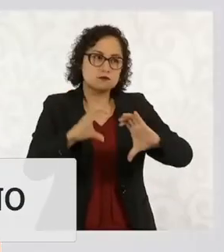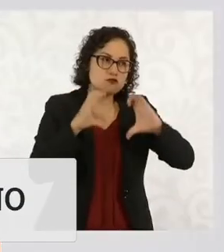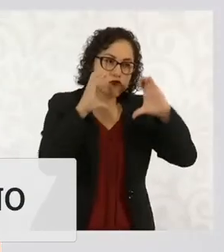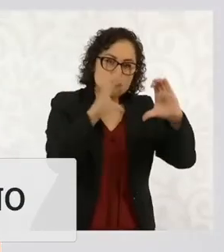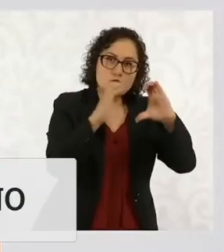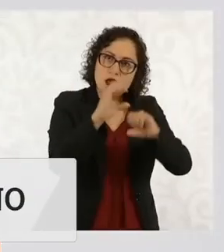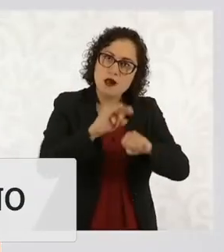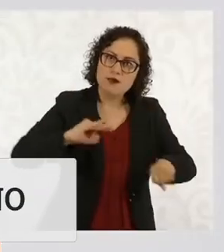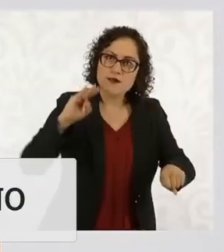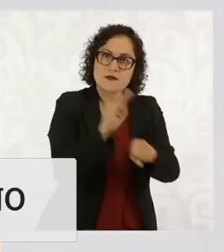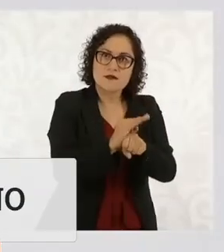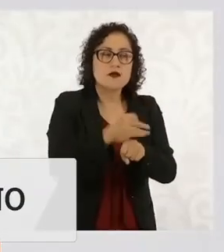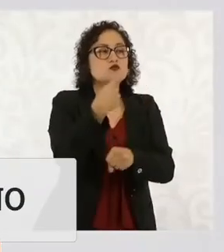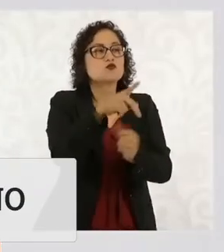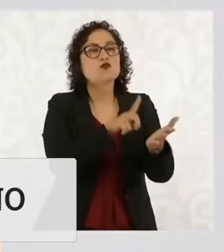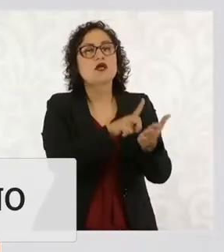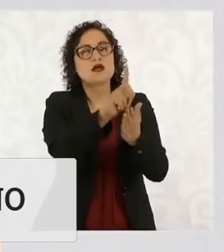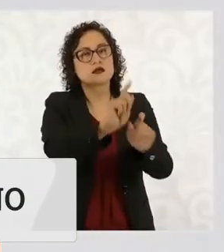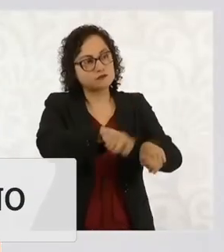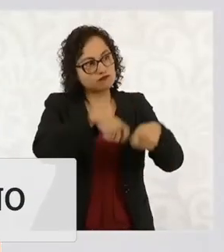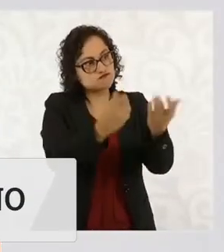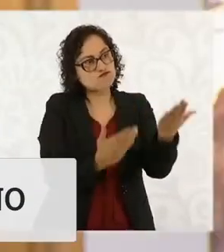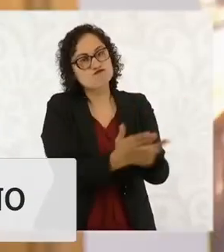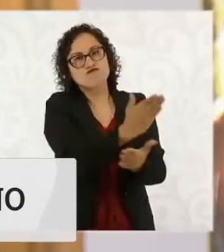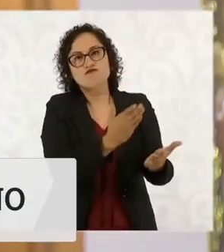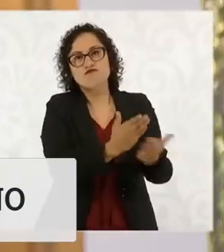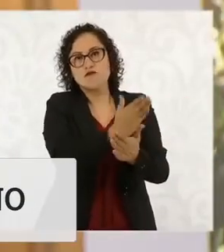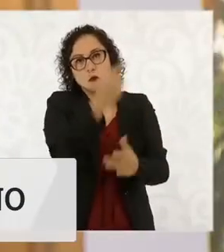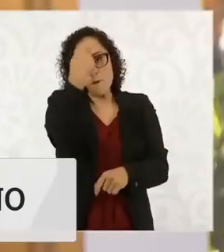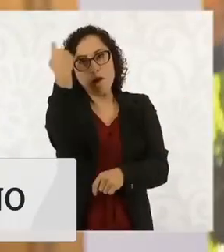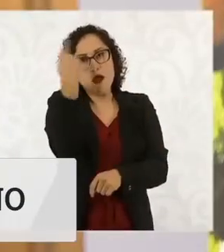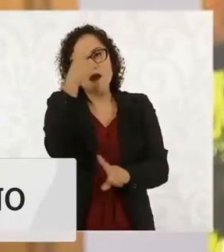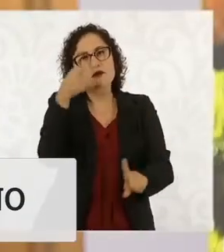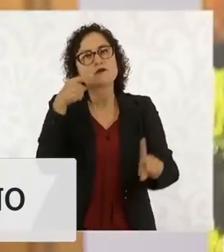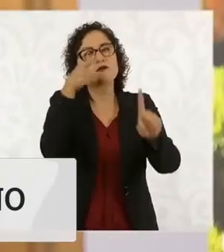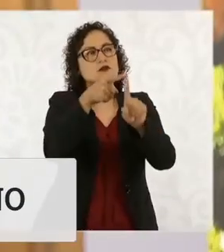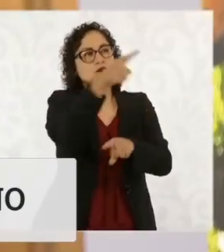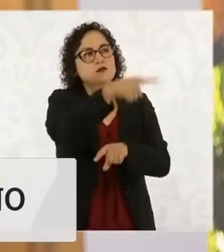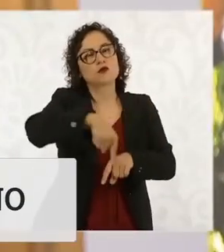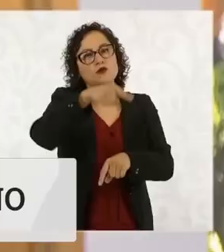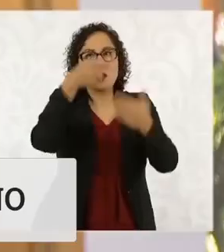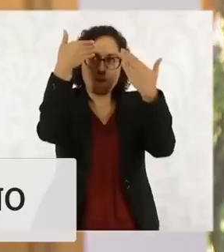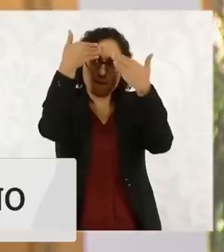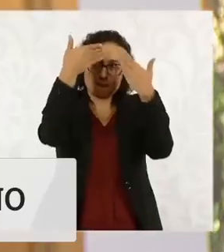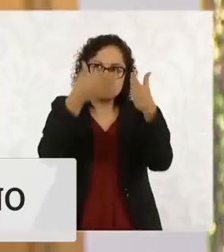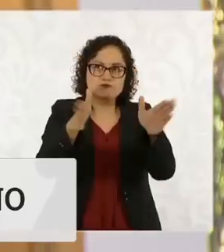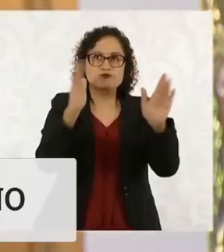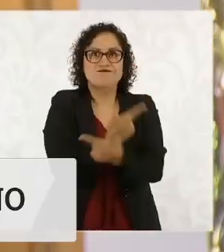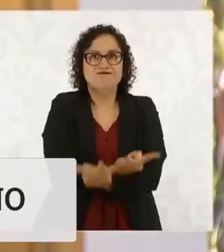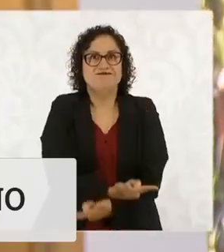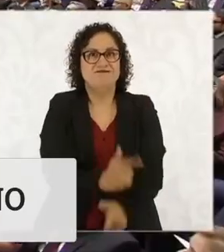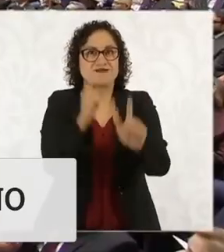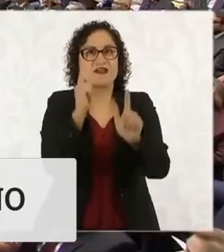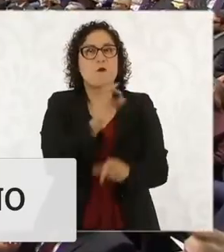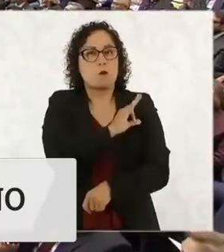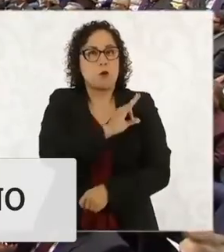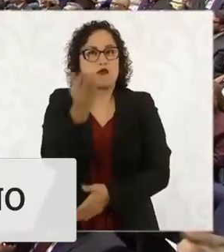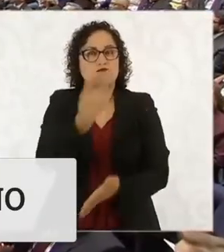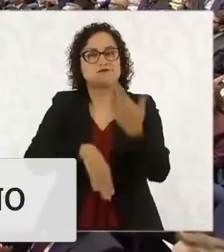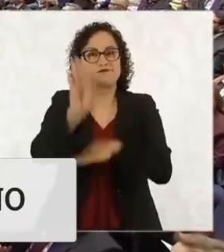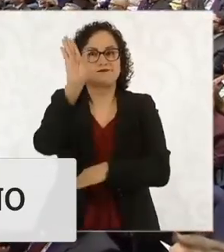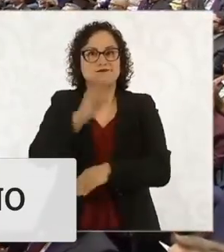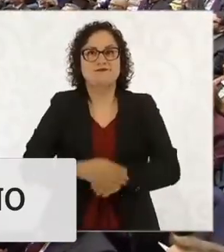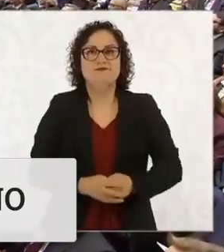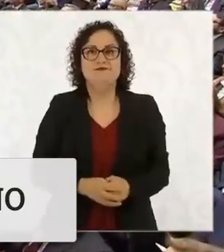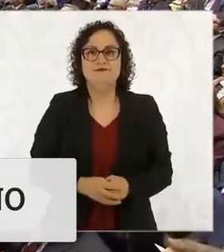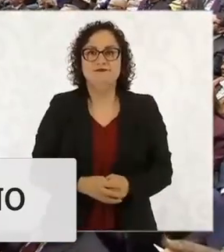dárseles acceso a derechos para que puedan desarrollar toda su creatividad en libertad.